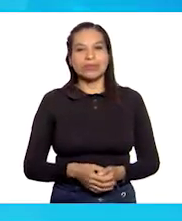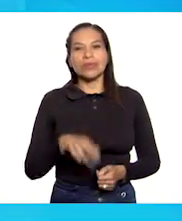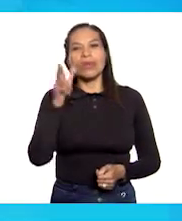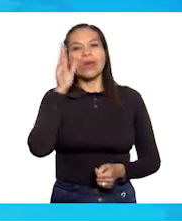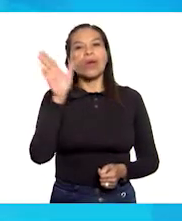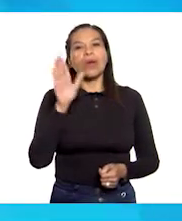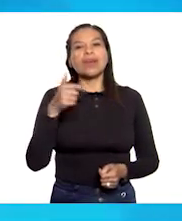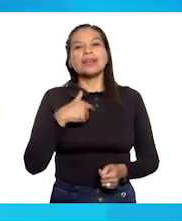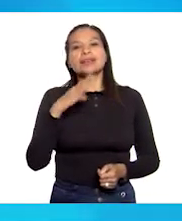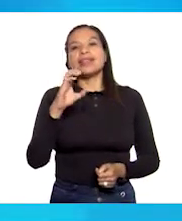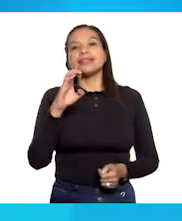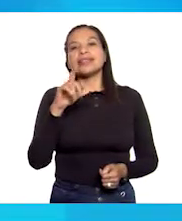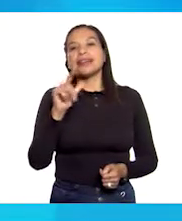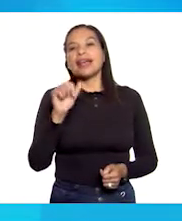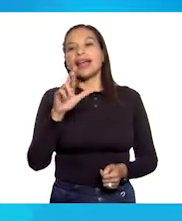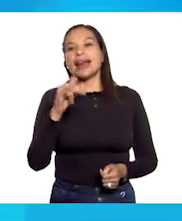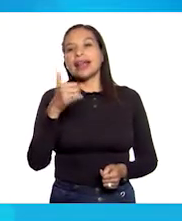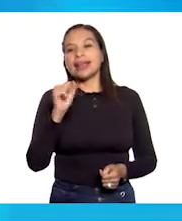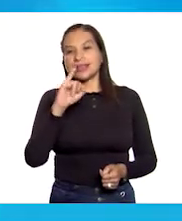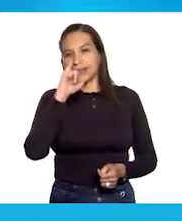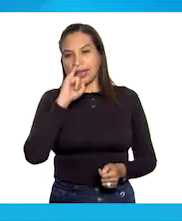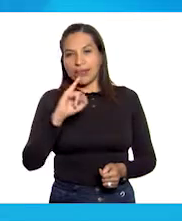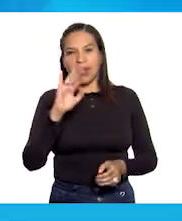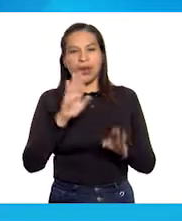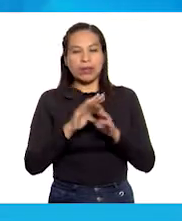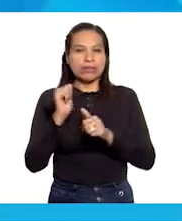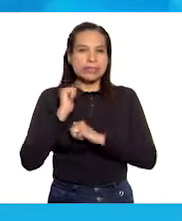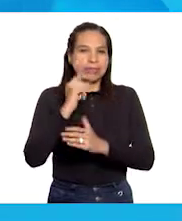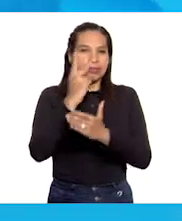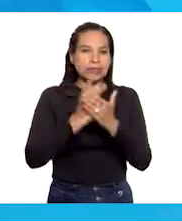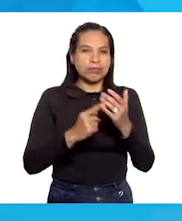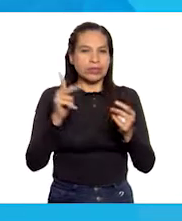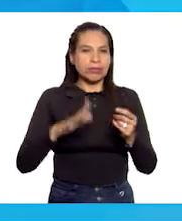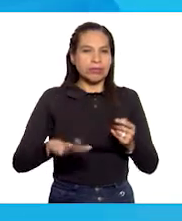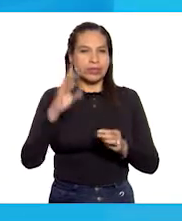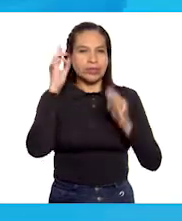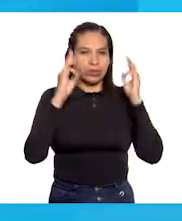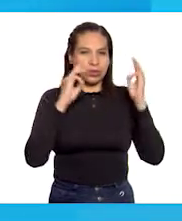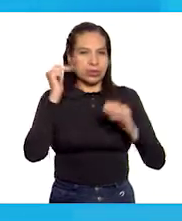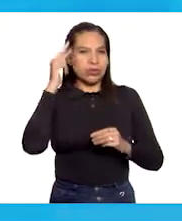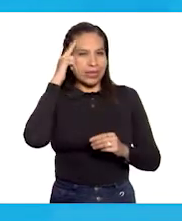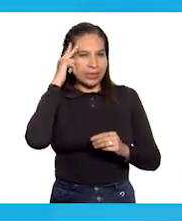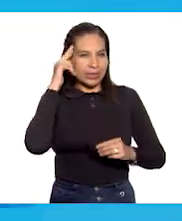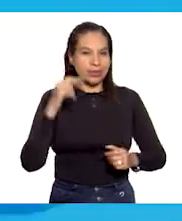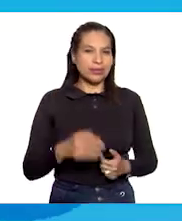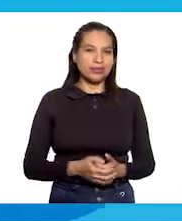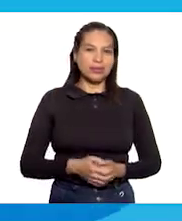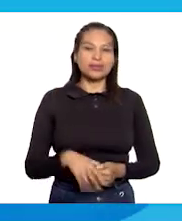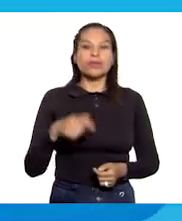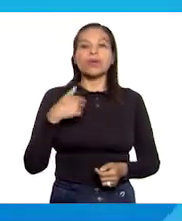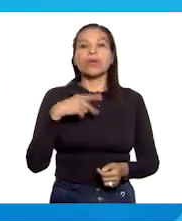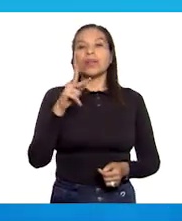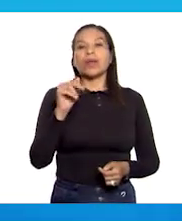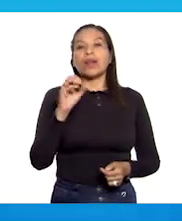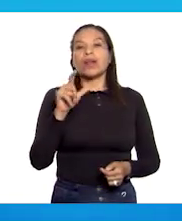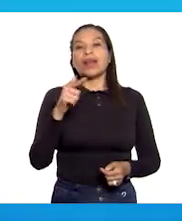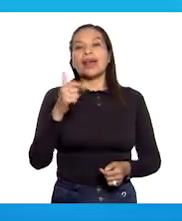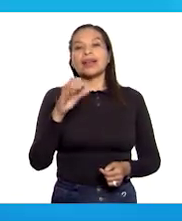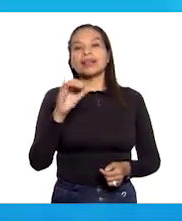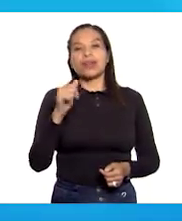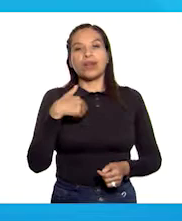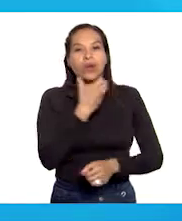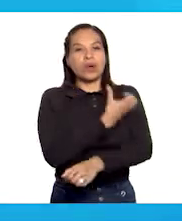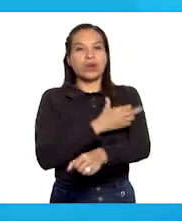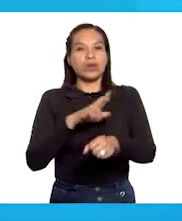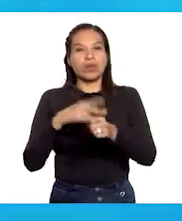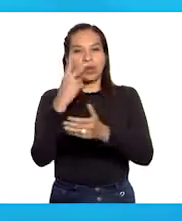Hola, ¿qué tal? Soy Cecilia Reyes, jefa del área de mediación y programas públicos del Museo del Palacio de Bellas Artes. Y yo soy Paola García,